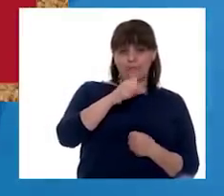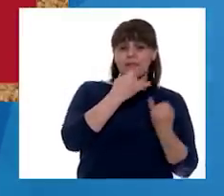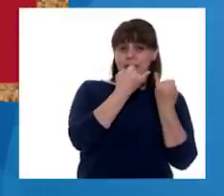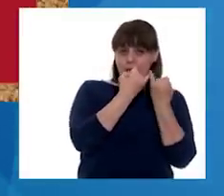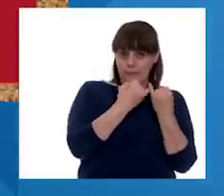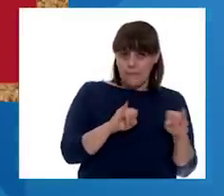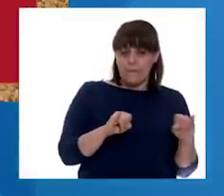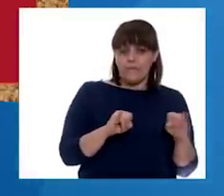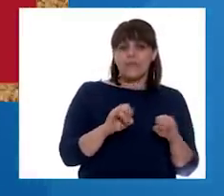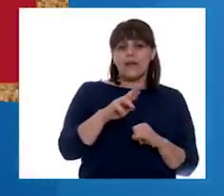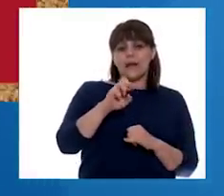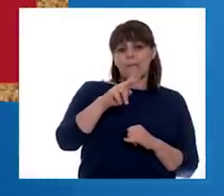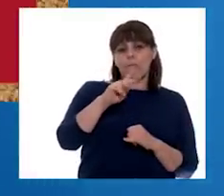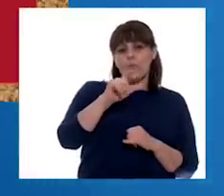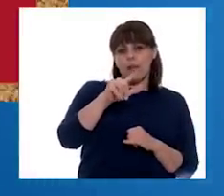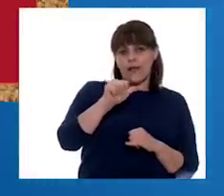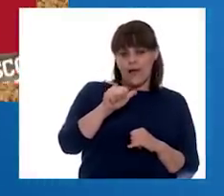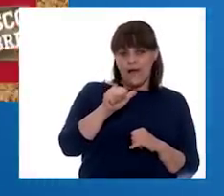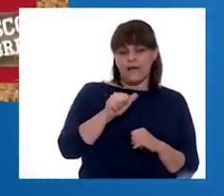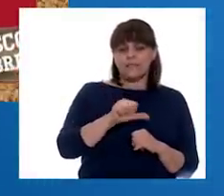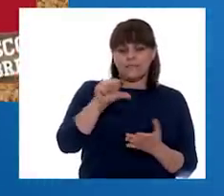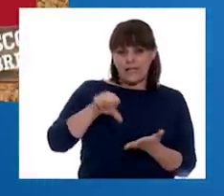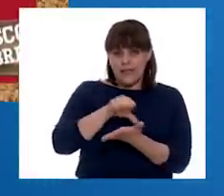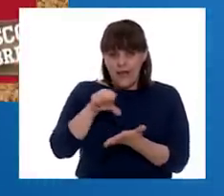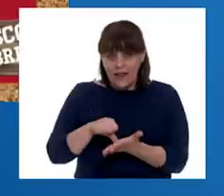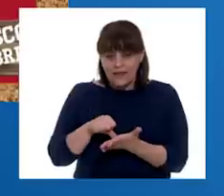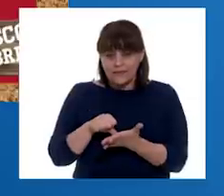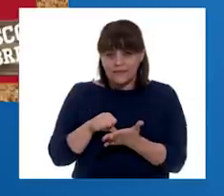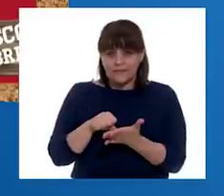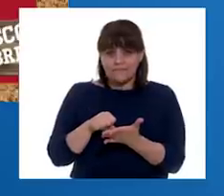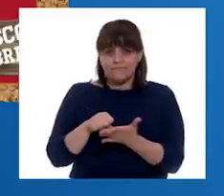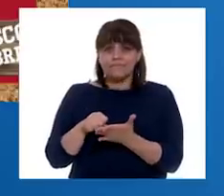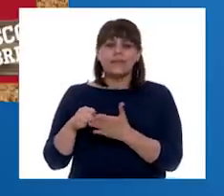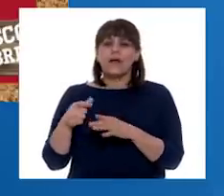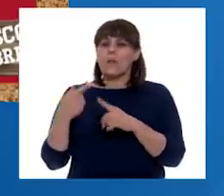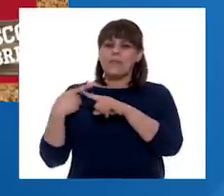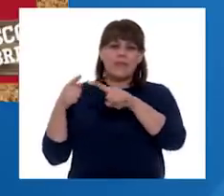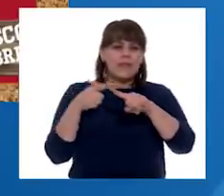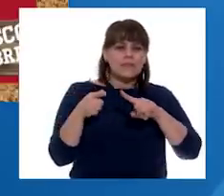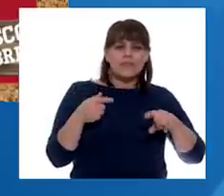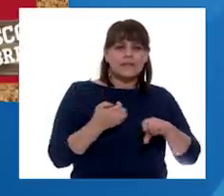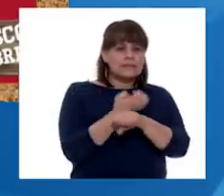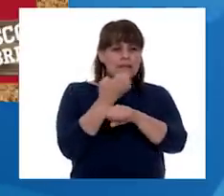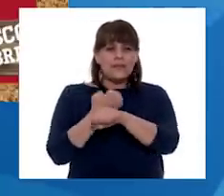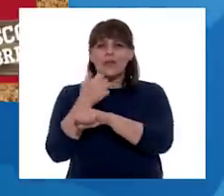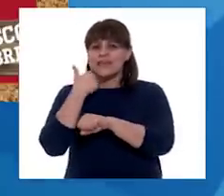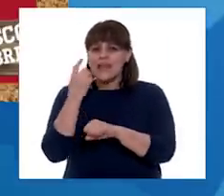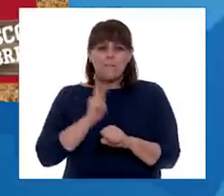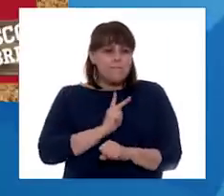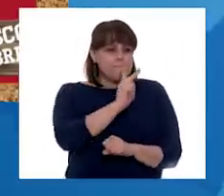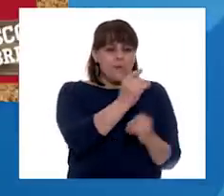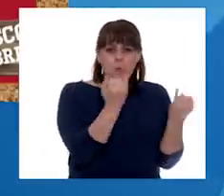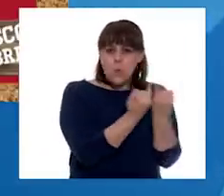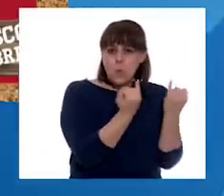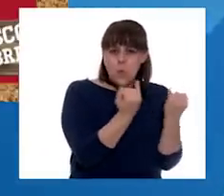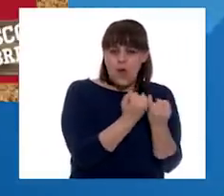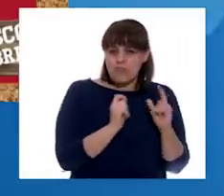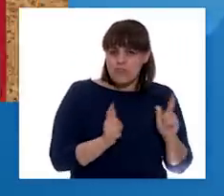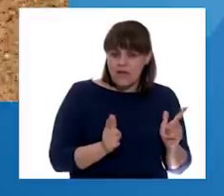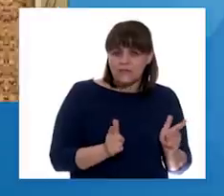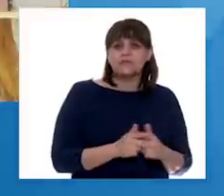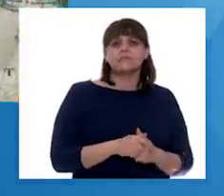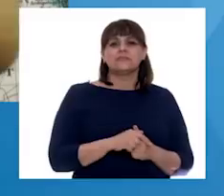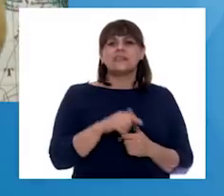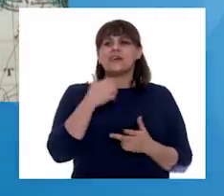topa con federalistas clamando federalismo. Más estados buscando seguir a Texas. Radicales que quieren un rey de Europa. Y para